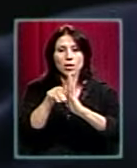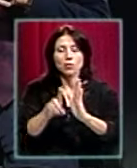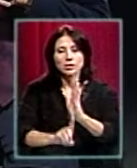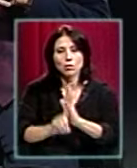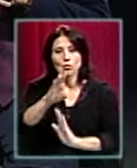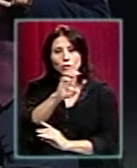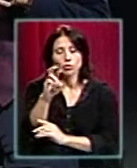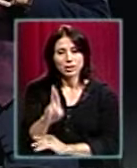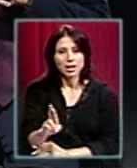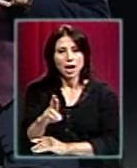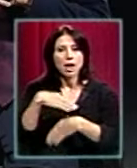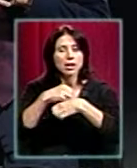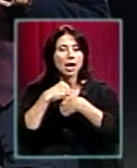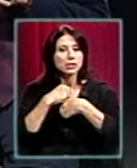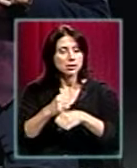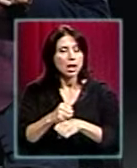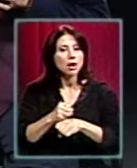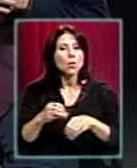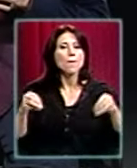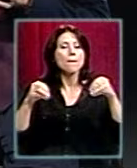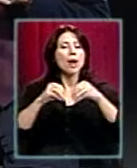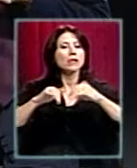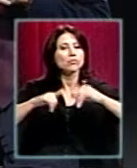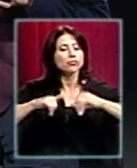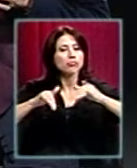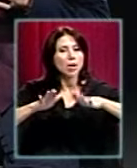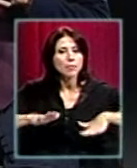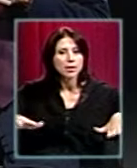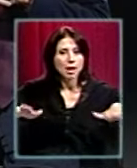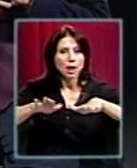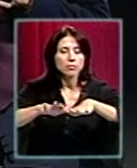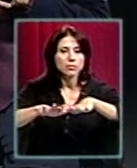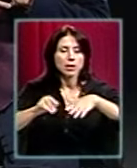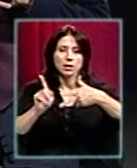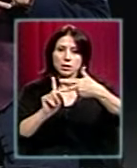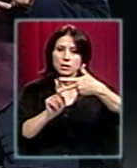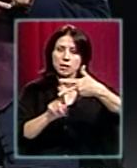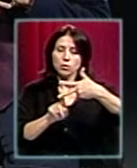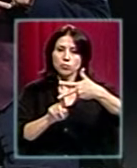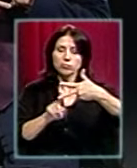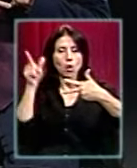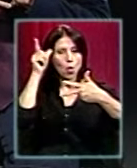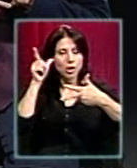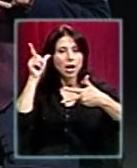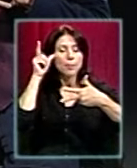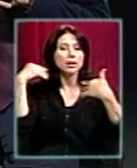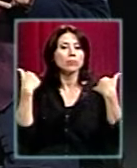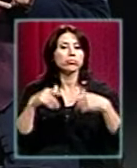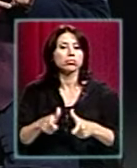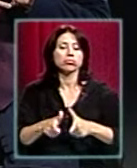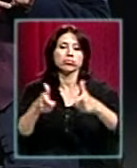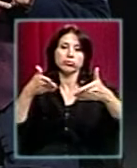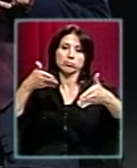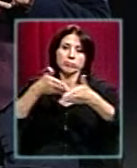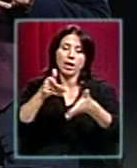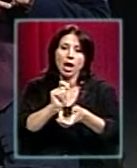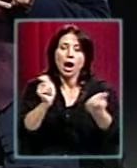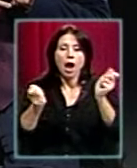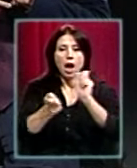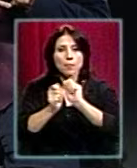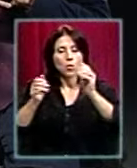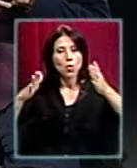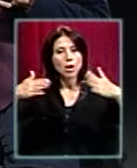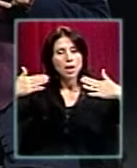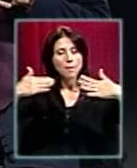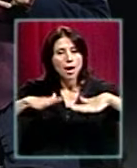Rica y hacerlo ambientalmente más sostenible. Tercero, obviamente es una enorme amenaza. El cambio climático